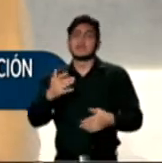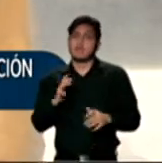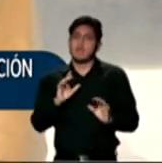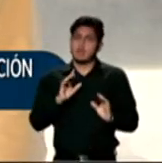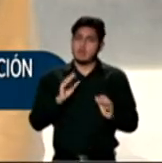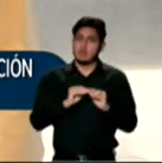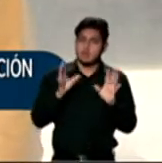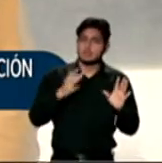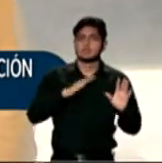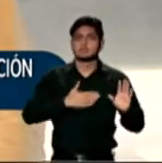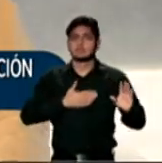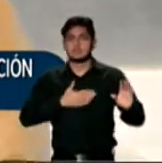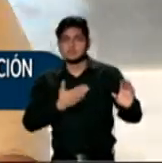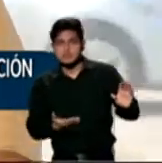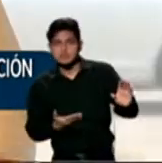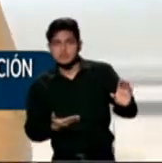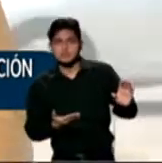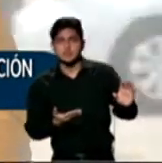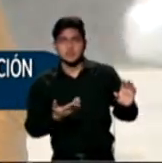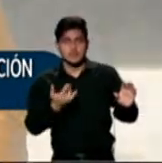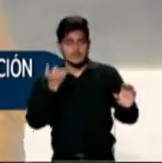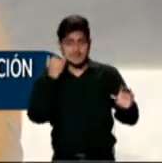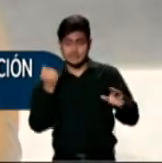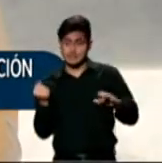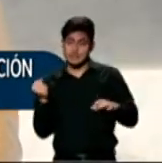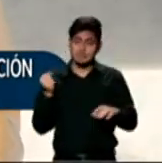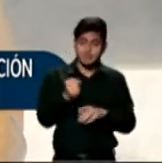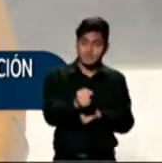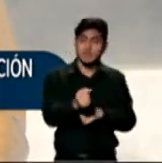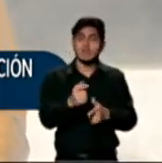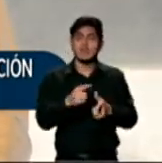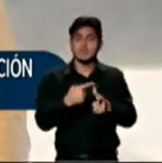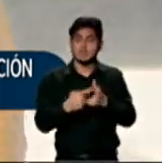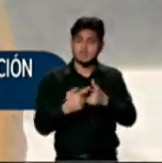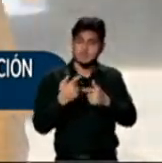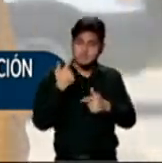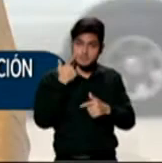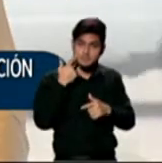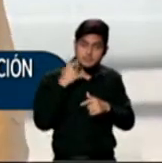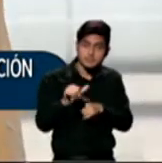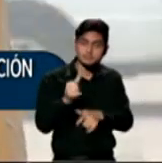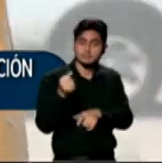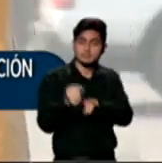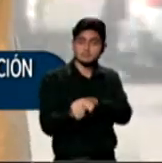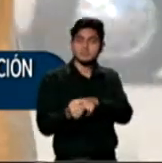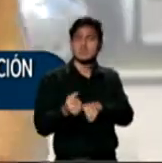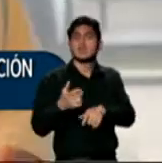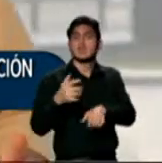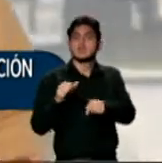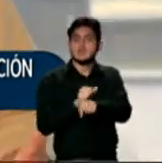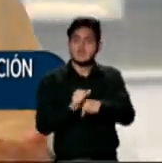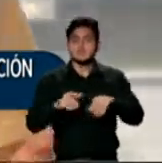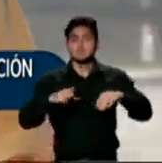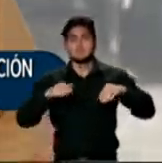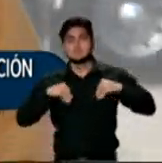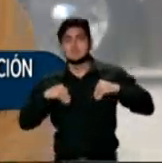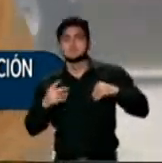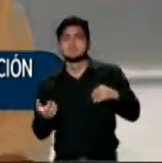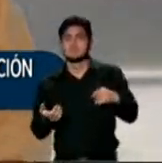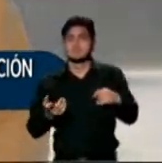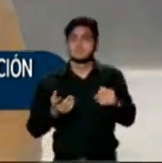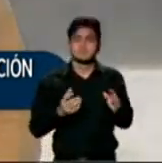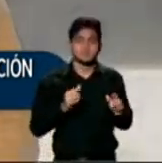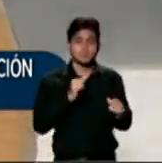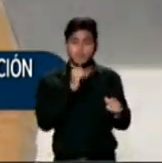tener el nombramiento de manera permanente, como trascendió y me sostengo. No es que yo tenga una discrepancia